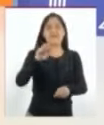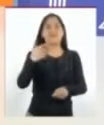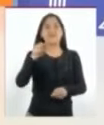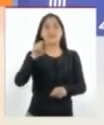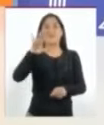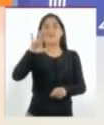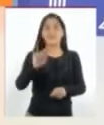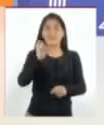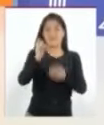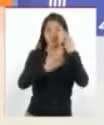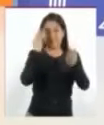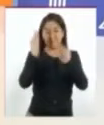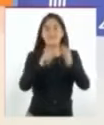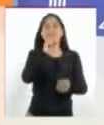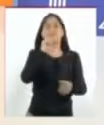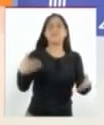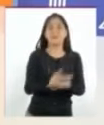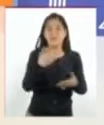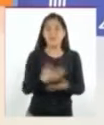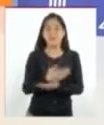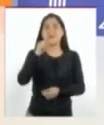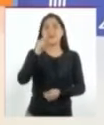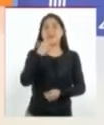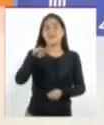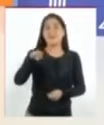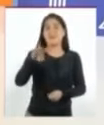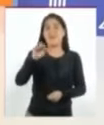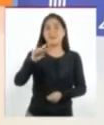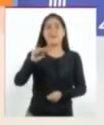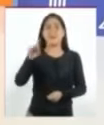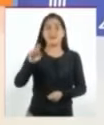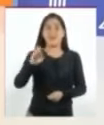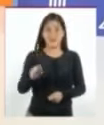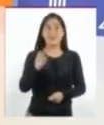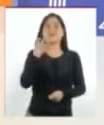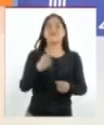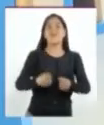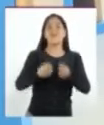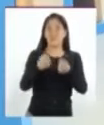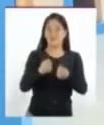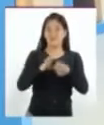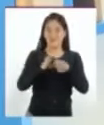estudiosos, nacen también muchos niños mestizos, así de fuerte la señal.